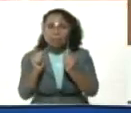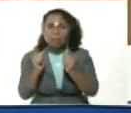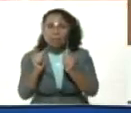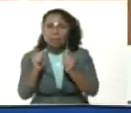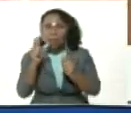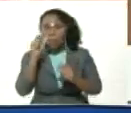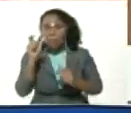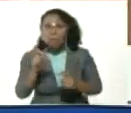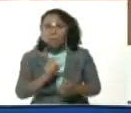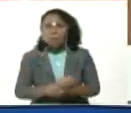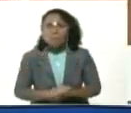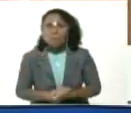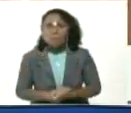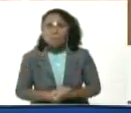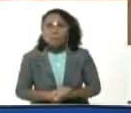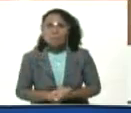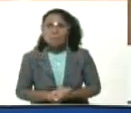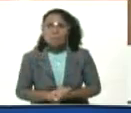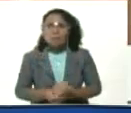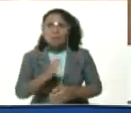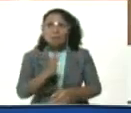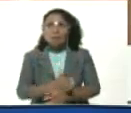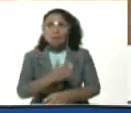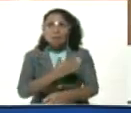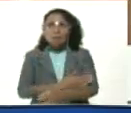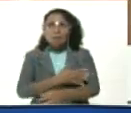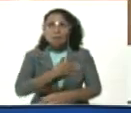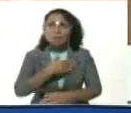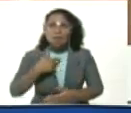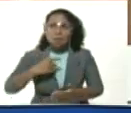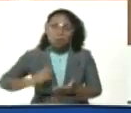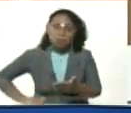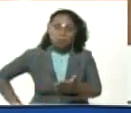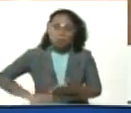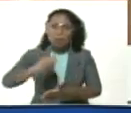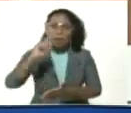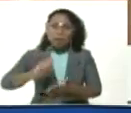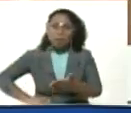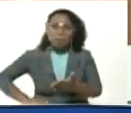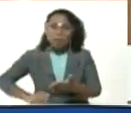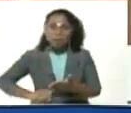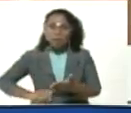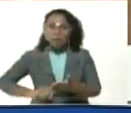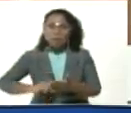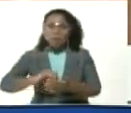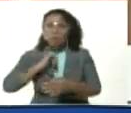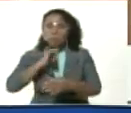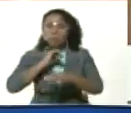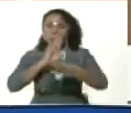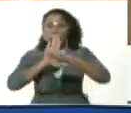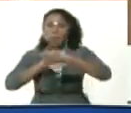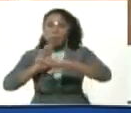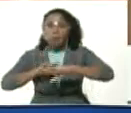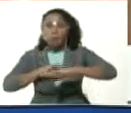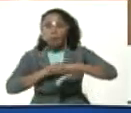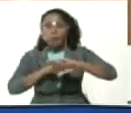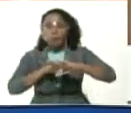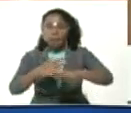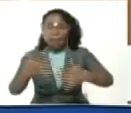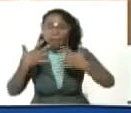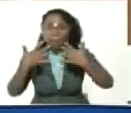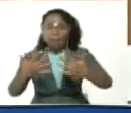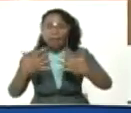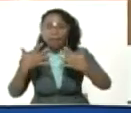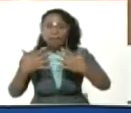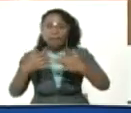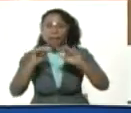Guzmán. Antes, quiero firmar el decreto de emergencia